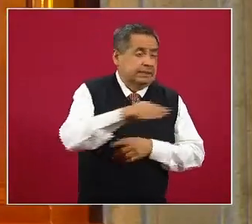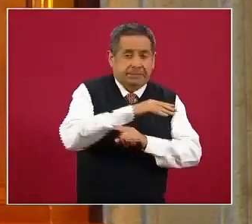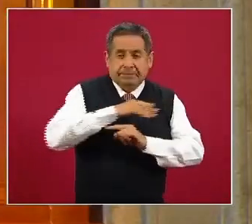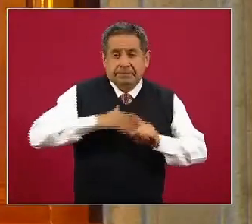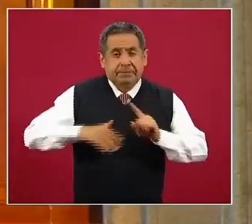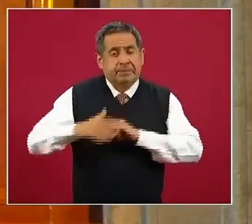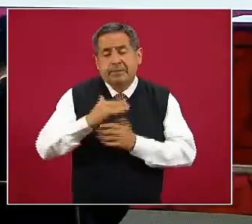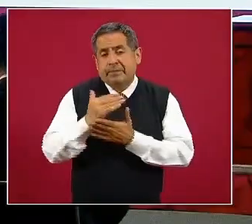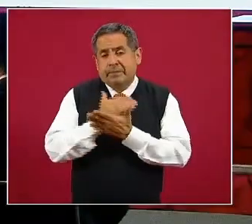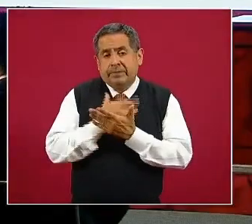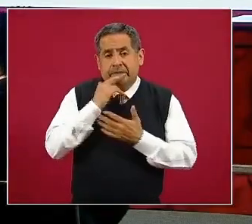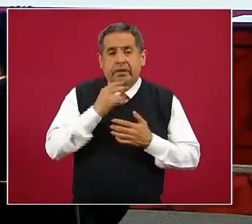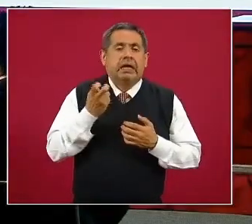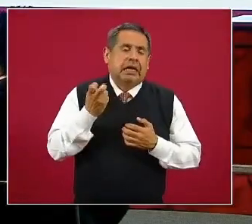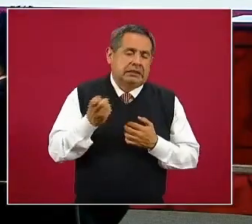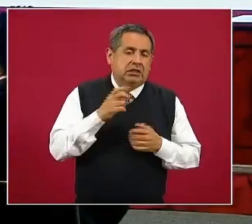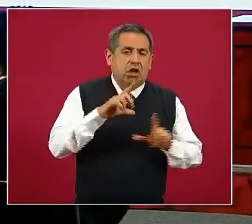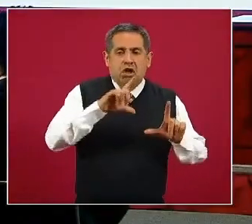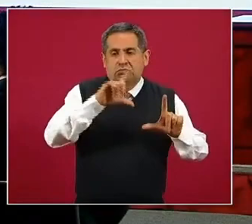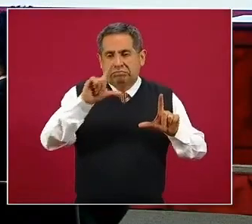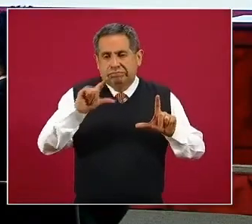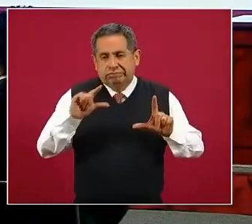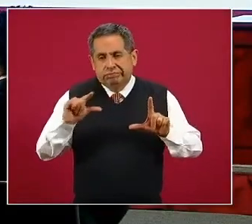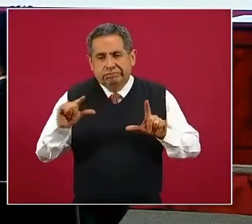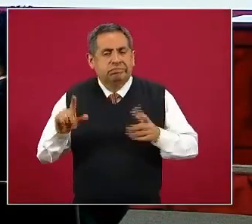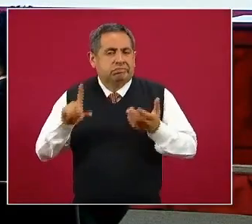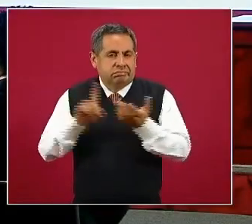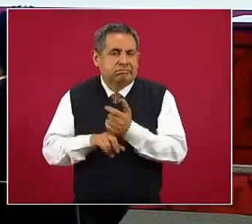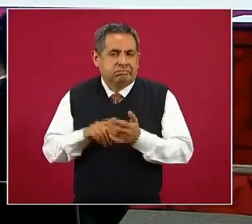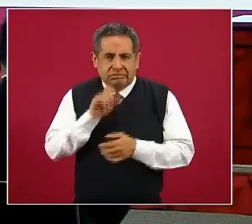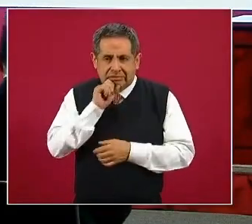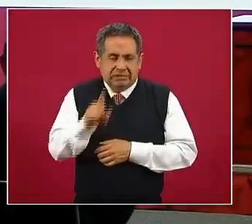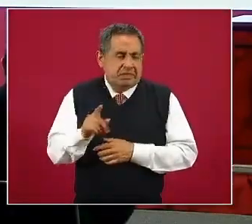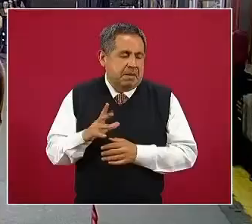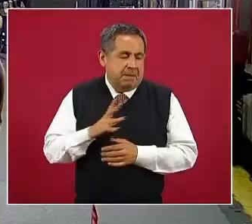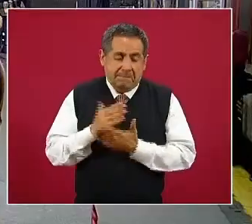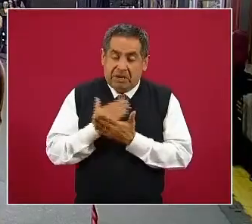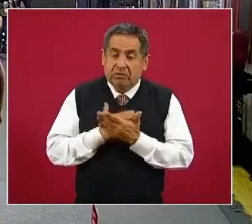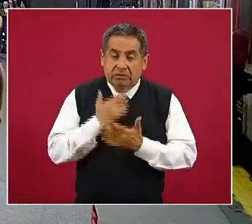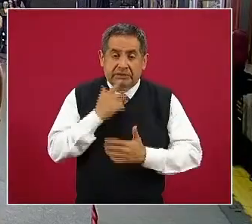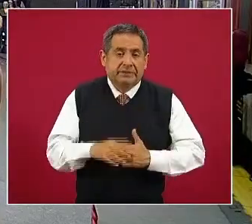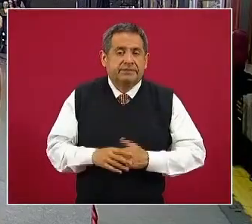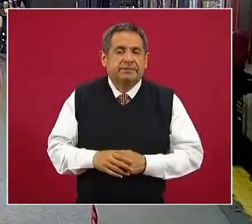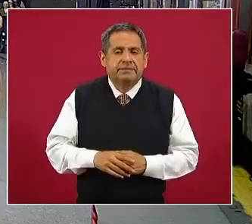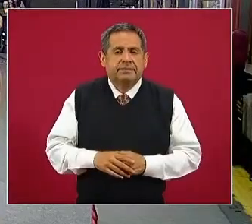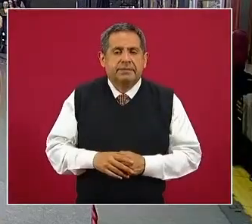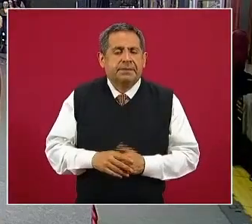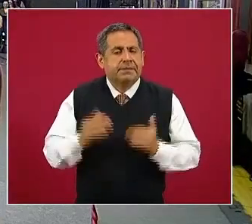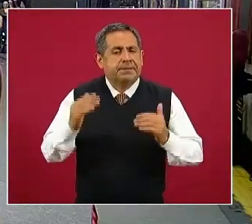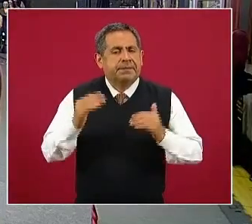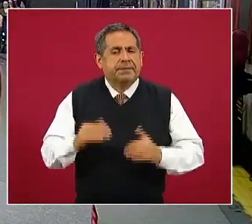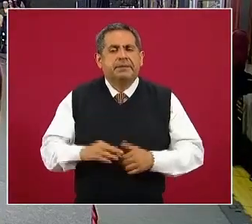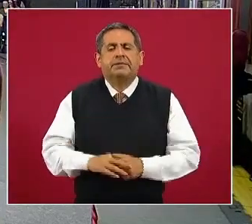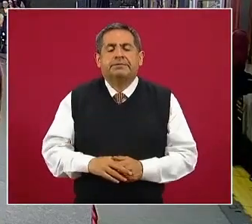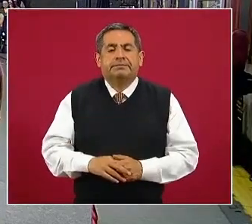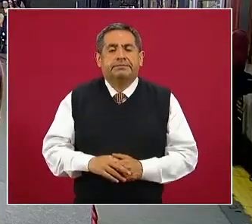por lo tanto una disminución en la presentación de los casos. Veamos la siguiente